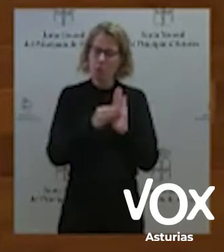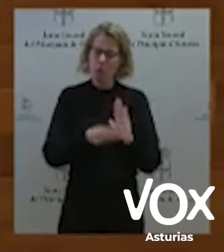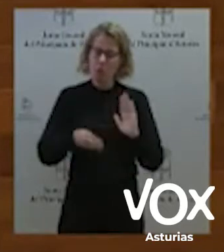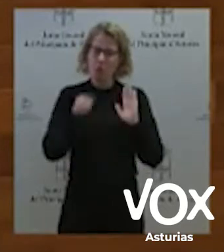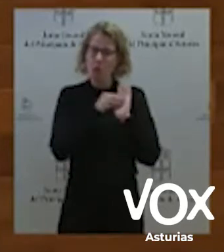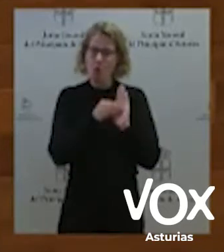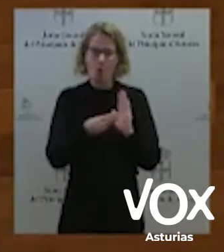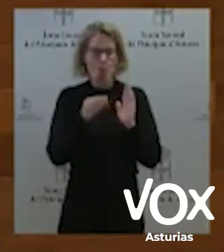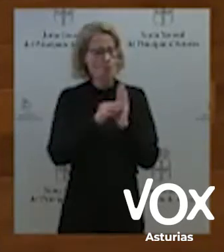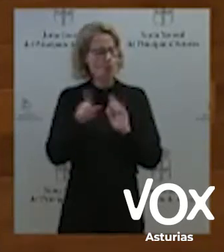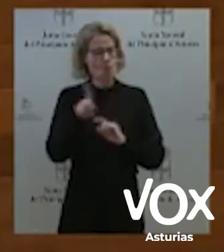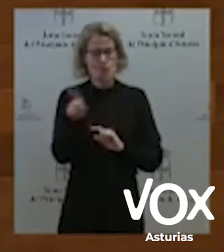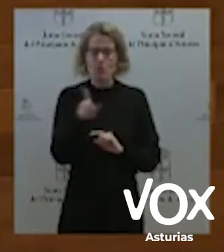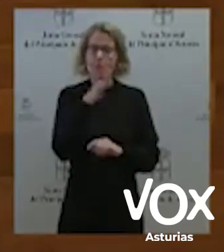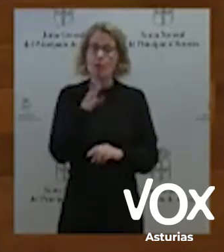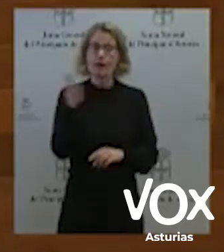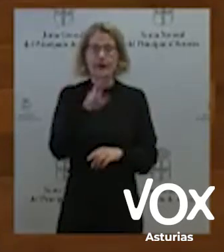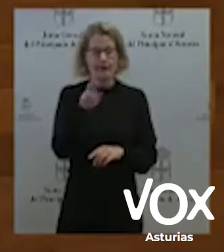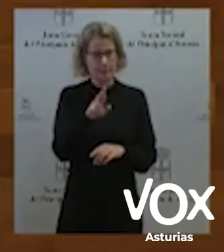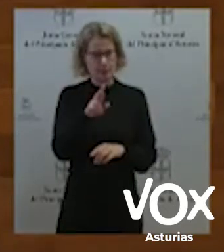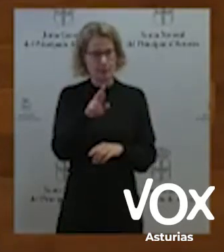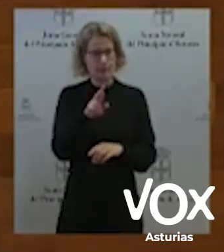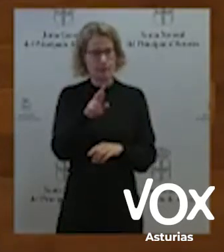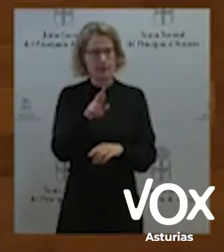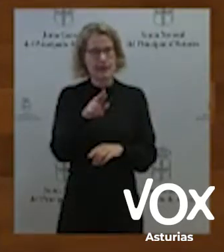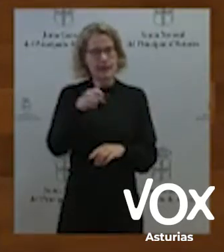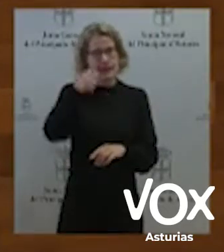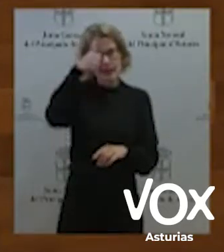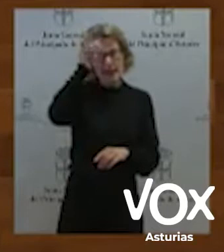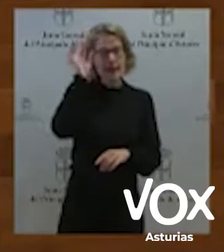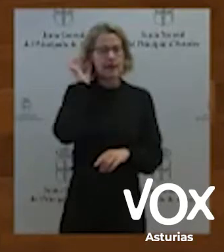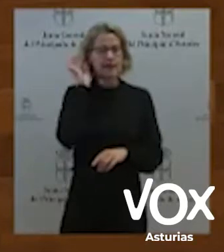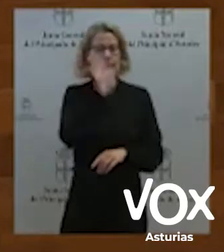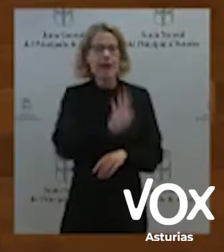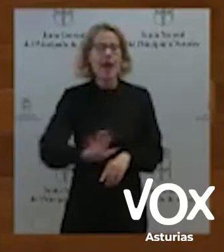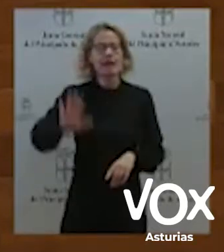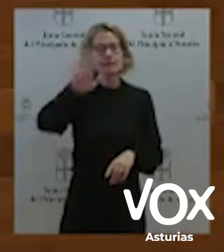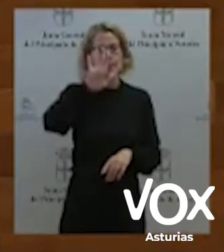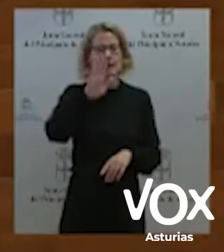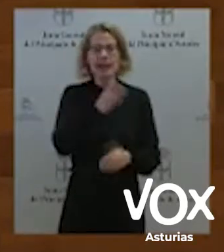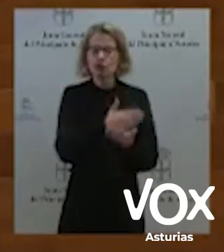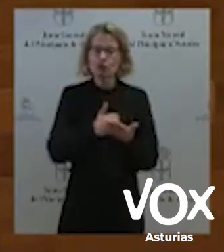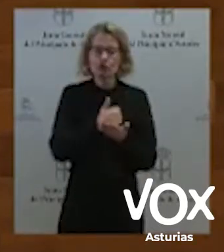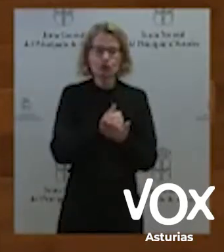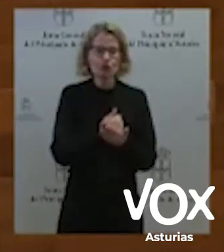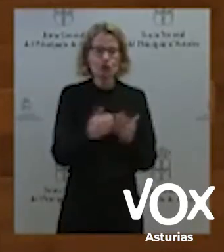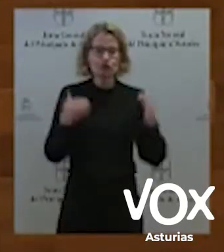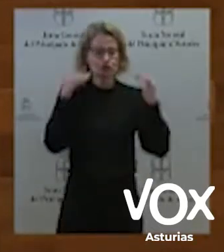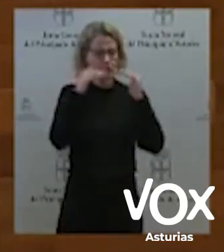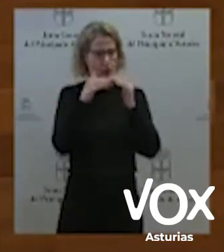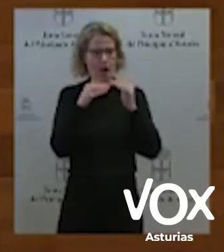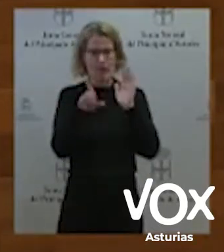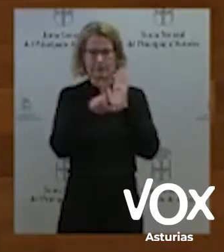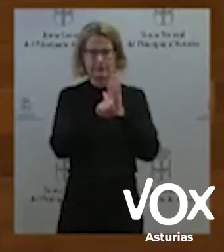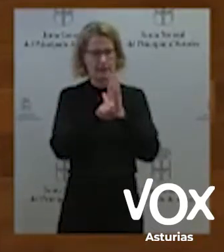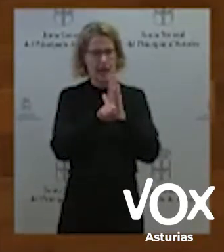y regirse por la misma normativa independientemente del lugar del territorio donde vivan. De igual forma, no apoyaremos también su iniciativa sobre el